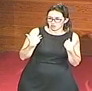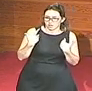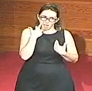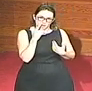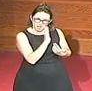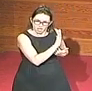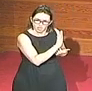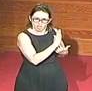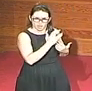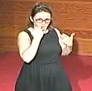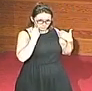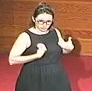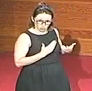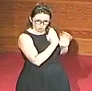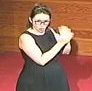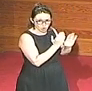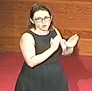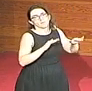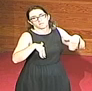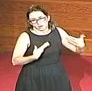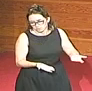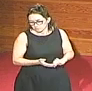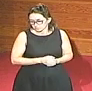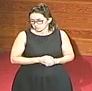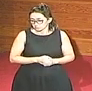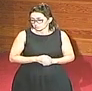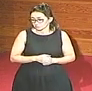agresiones físicas. Y luego tenemos la desinformación.